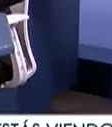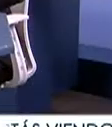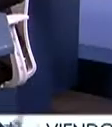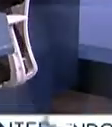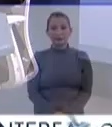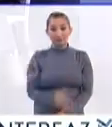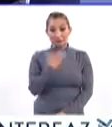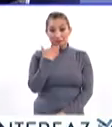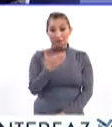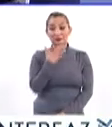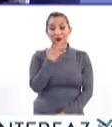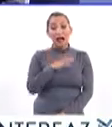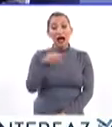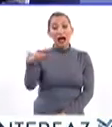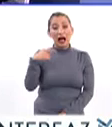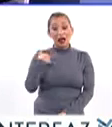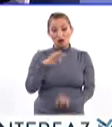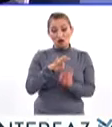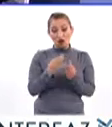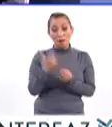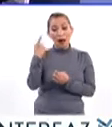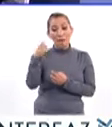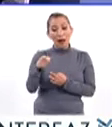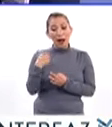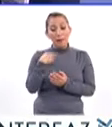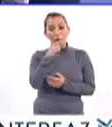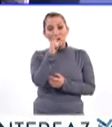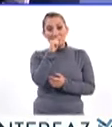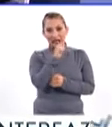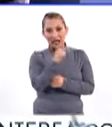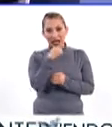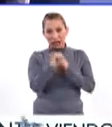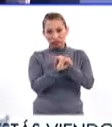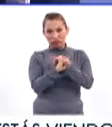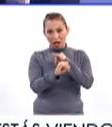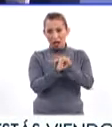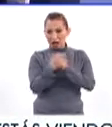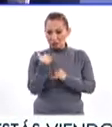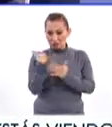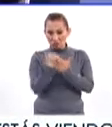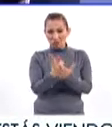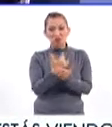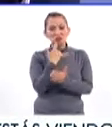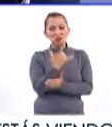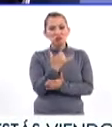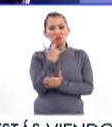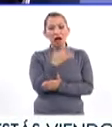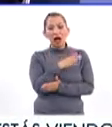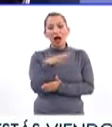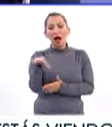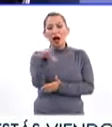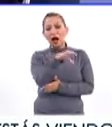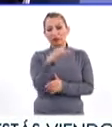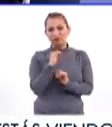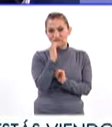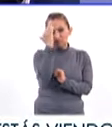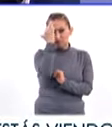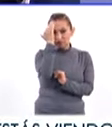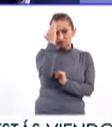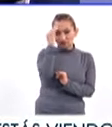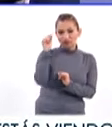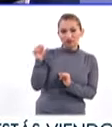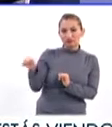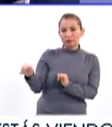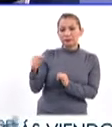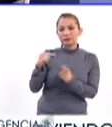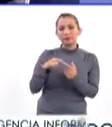Pues qué bien que ya hay este tipo de alternativas, Ana Cristina. La Policía Cibernética es un esfuerzo conjunto que debe existir entre autoridades